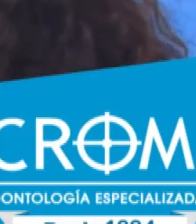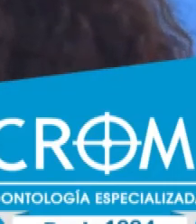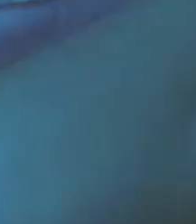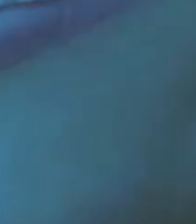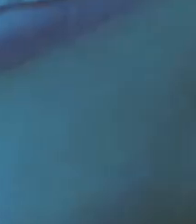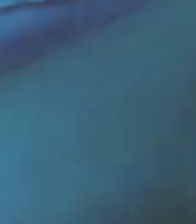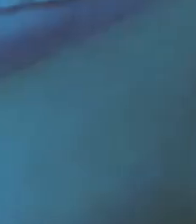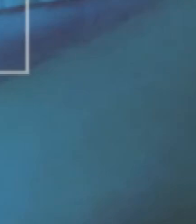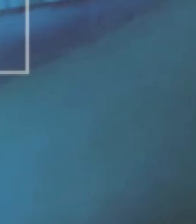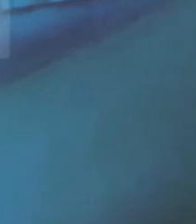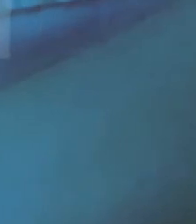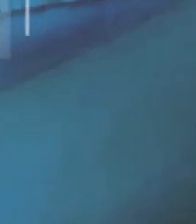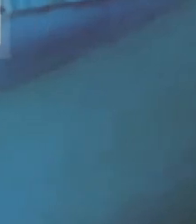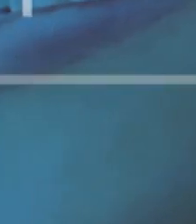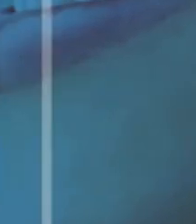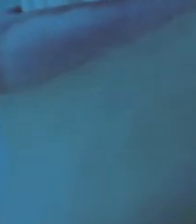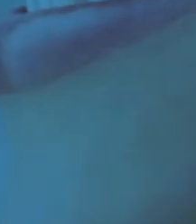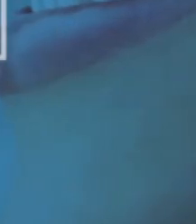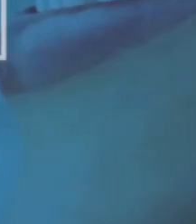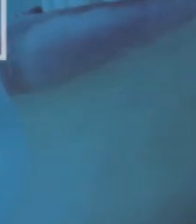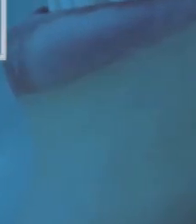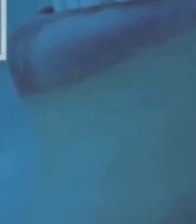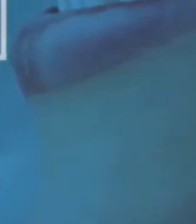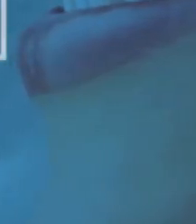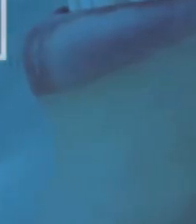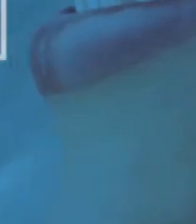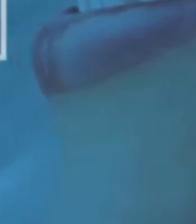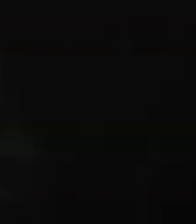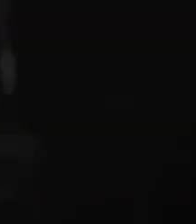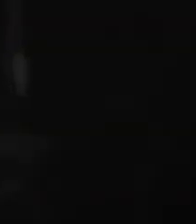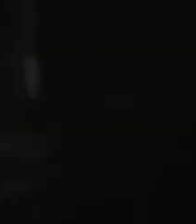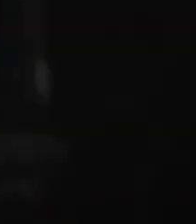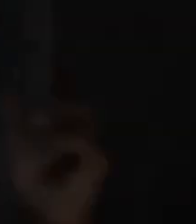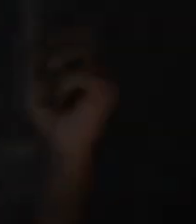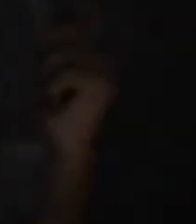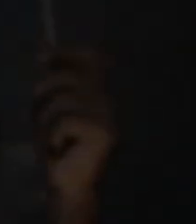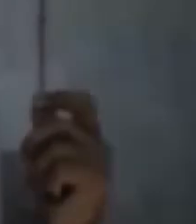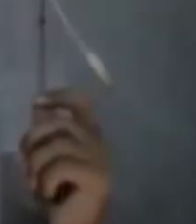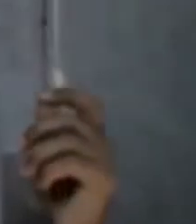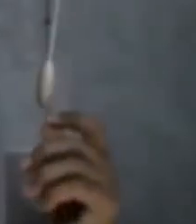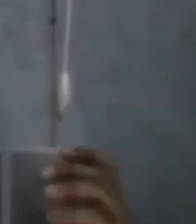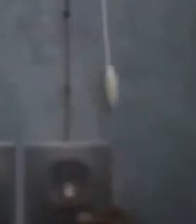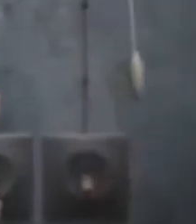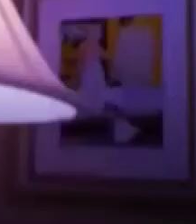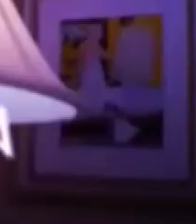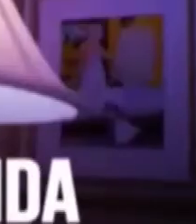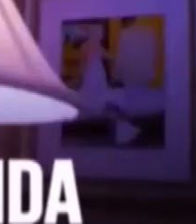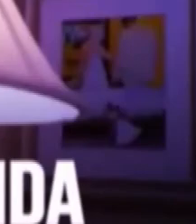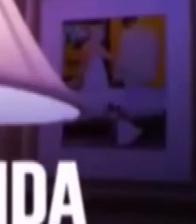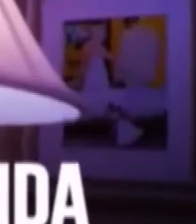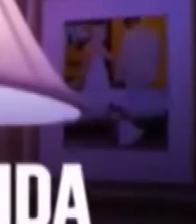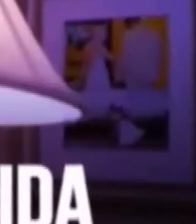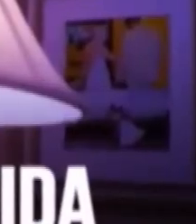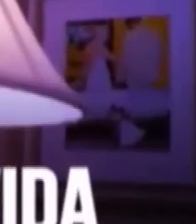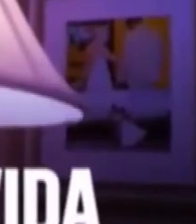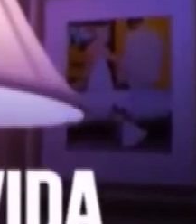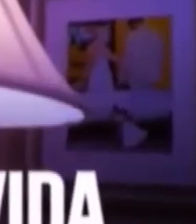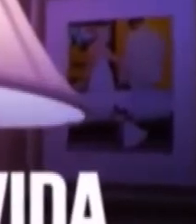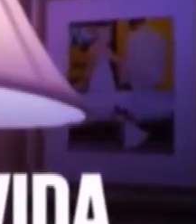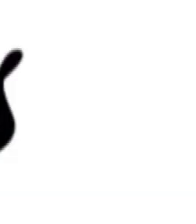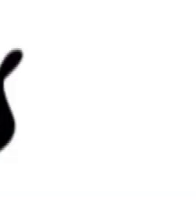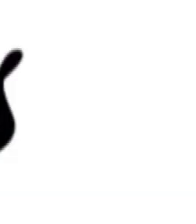Chrome, odontología especializada. Visita chrome.com.co. Electrofer, ilumina